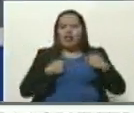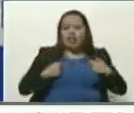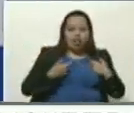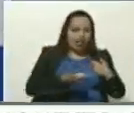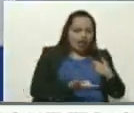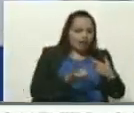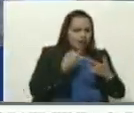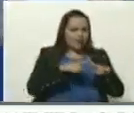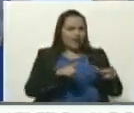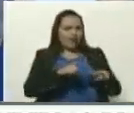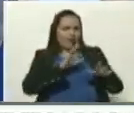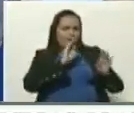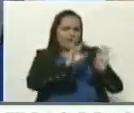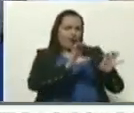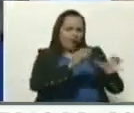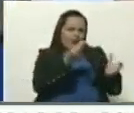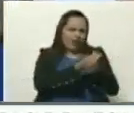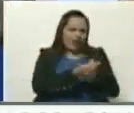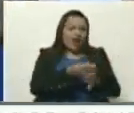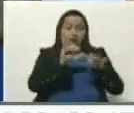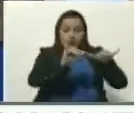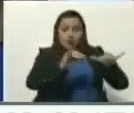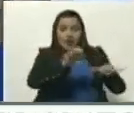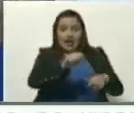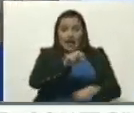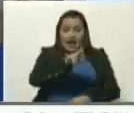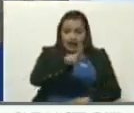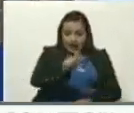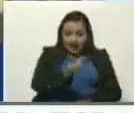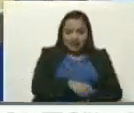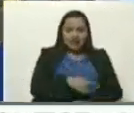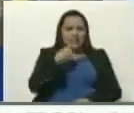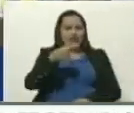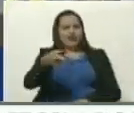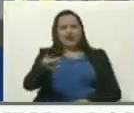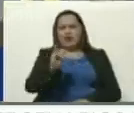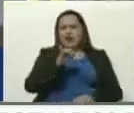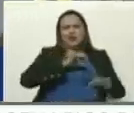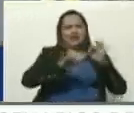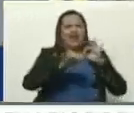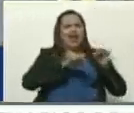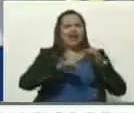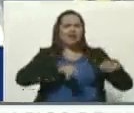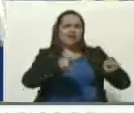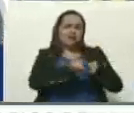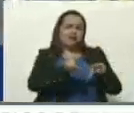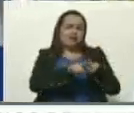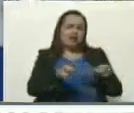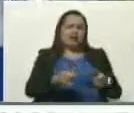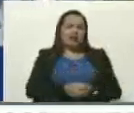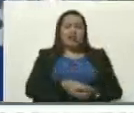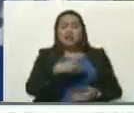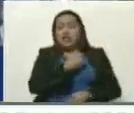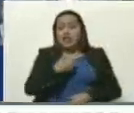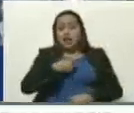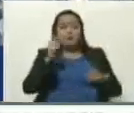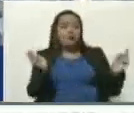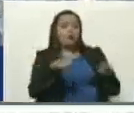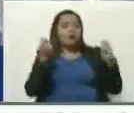él mismo fue quien denunció que eso estaba montado por una agencia de publicidad, que era dar publicidad. Y